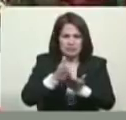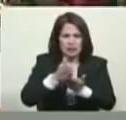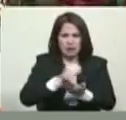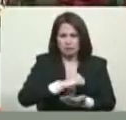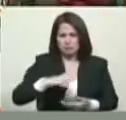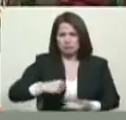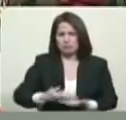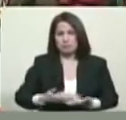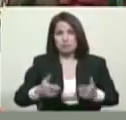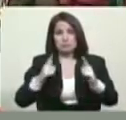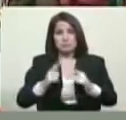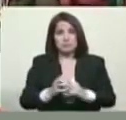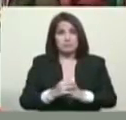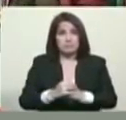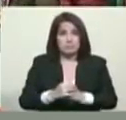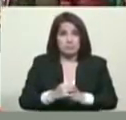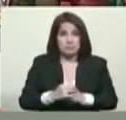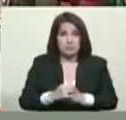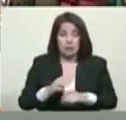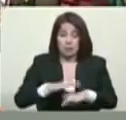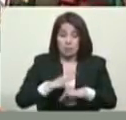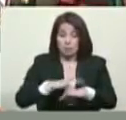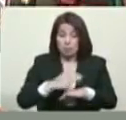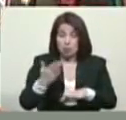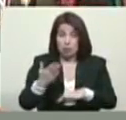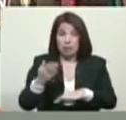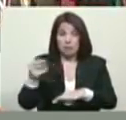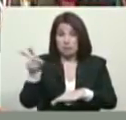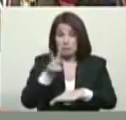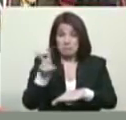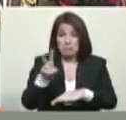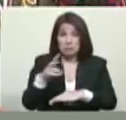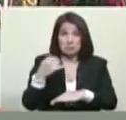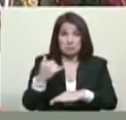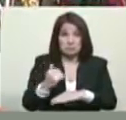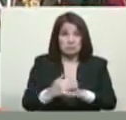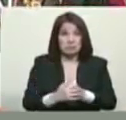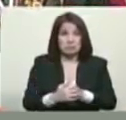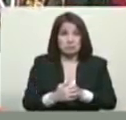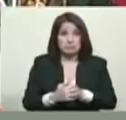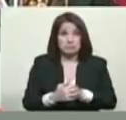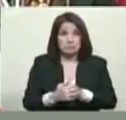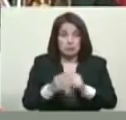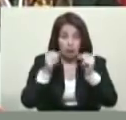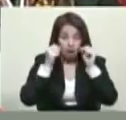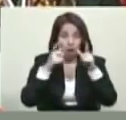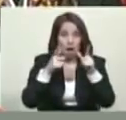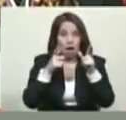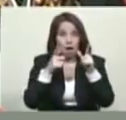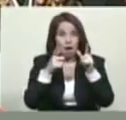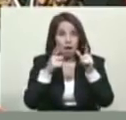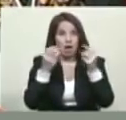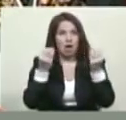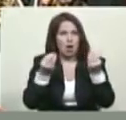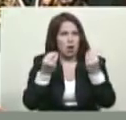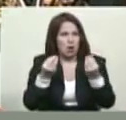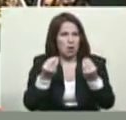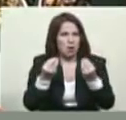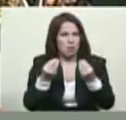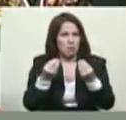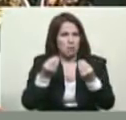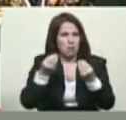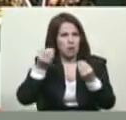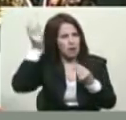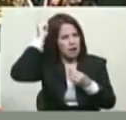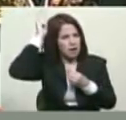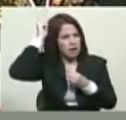económica, porque en mi zona estaba la base militar norteamericana. A mí me sorprendía cómo el campesino,